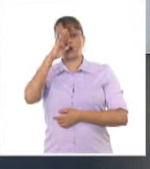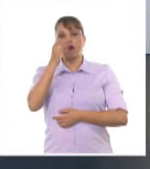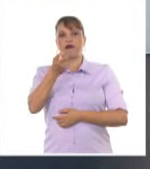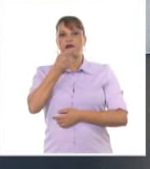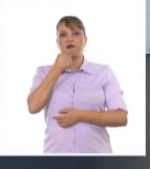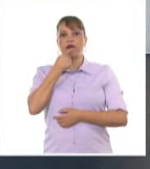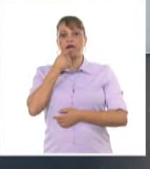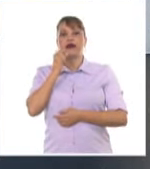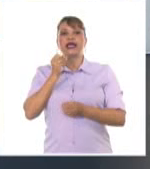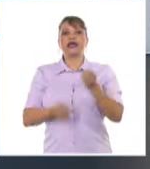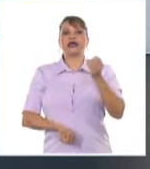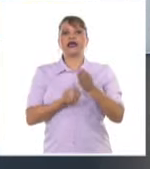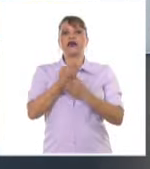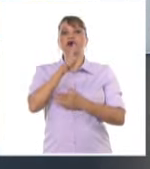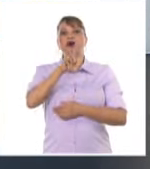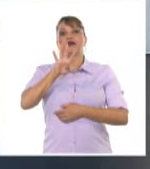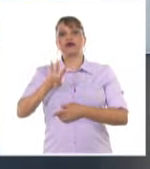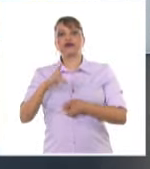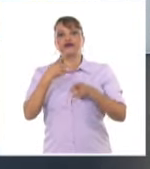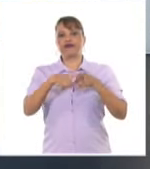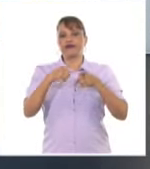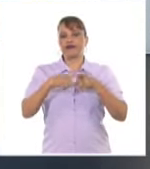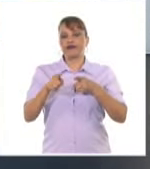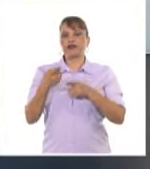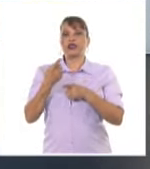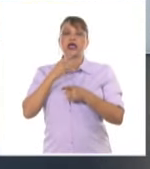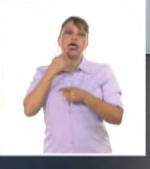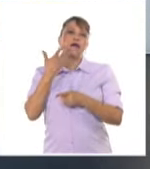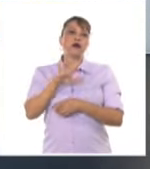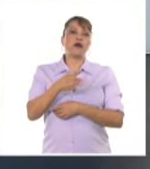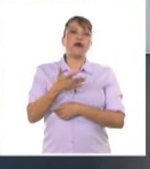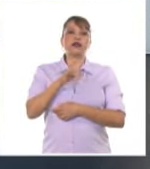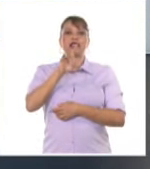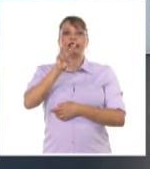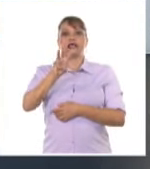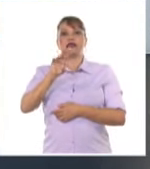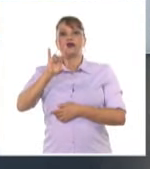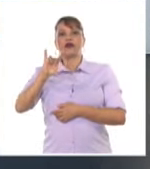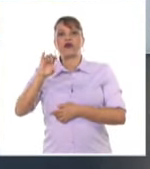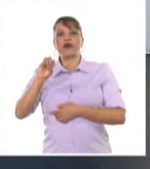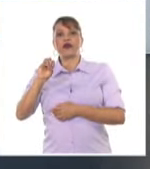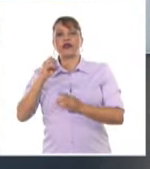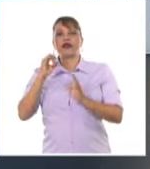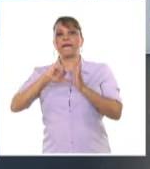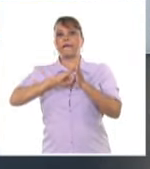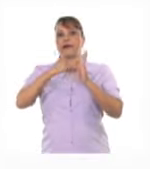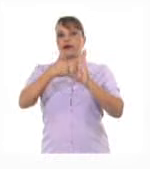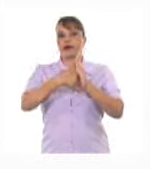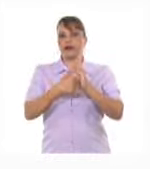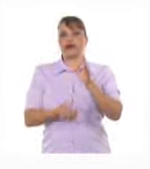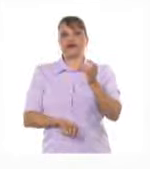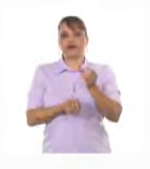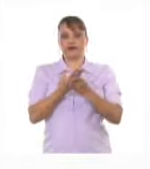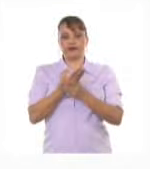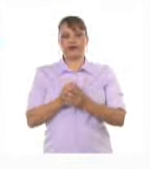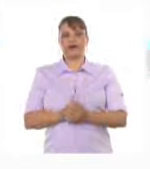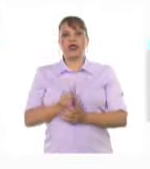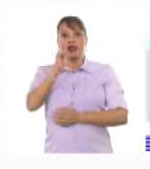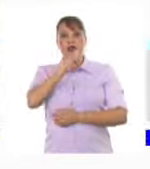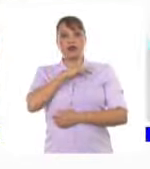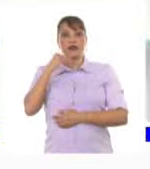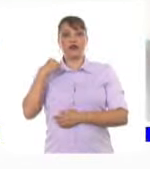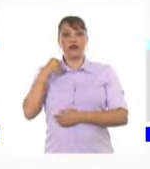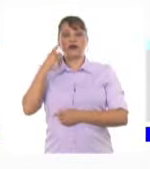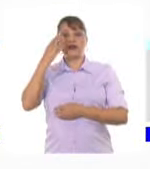nuevos productos y ejecutaron alrededor de 390 proyectos durante el año 2023. El doctor en ciencia Santiago